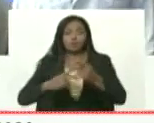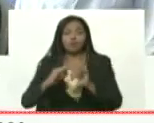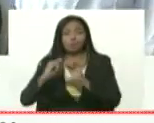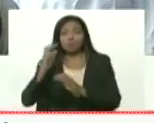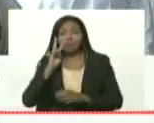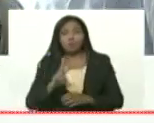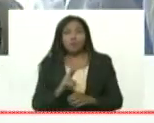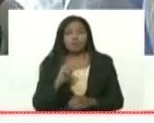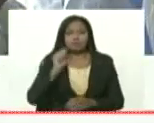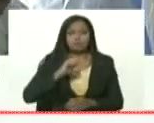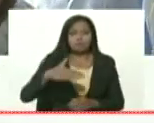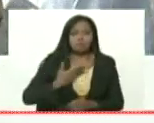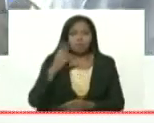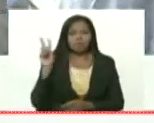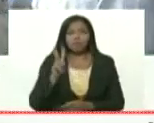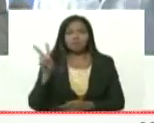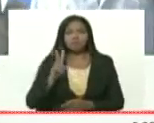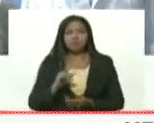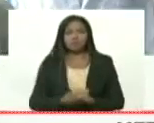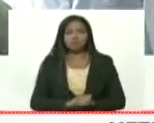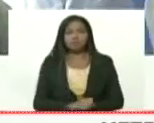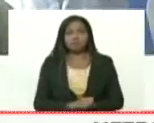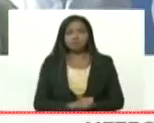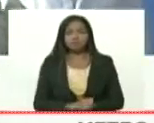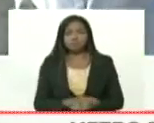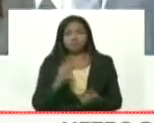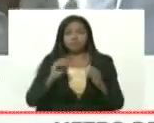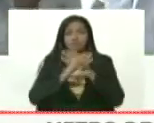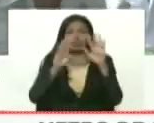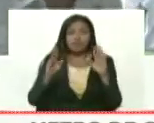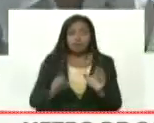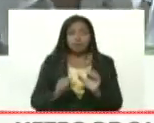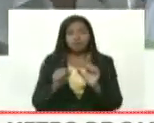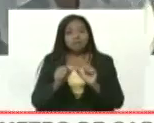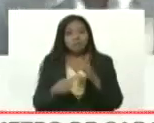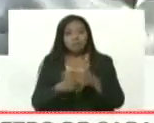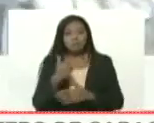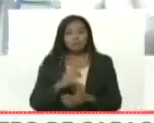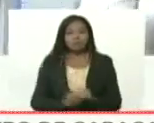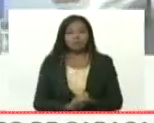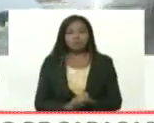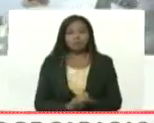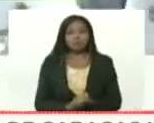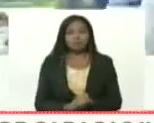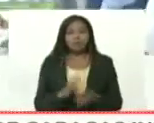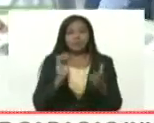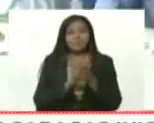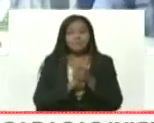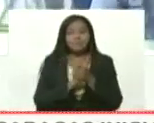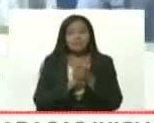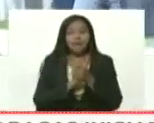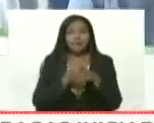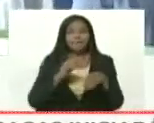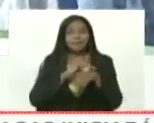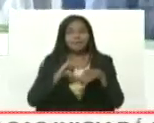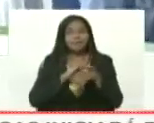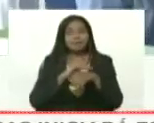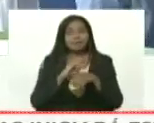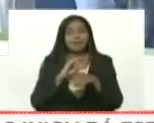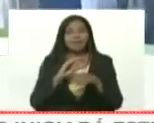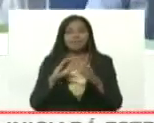los vean. Sí se puede, Venezuela. Correcto. Continuemos, por favor. Compañera ministra Gabriela